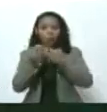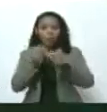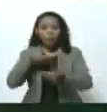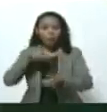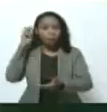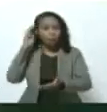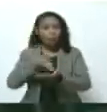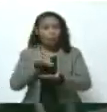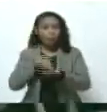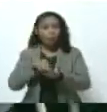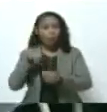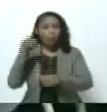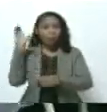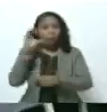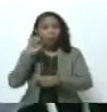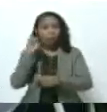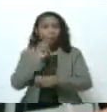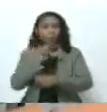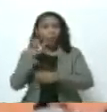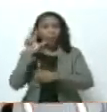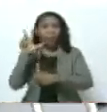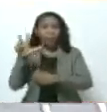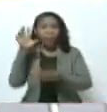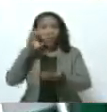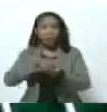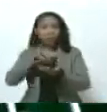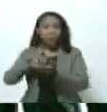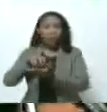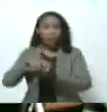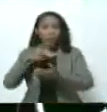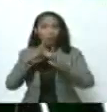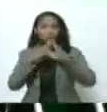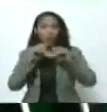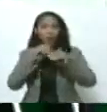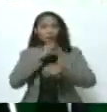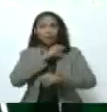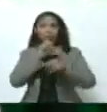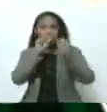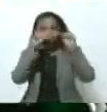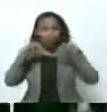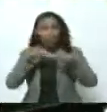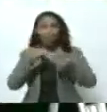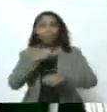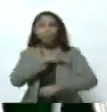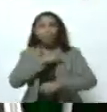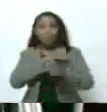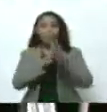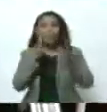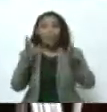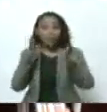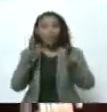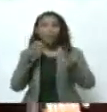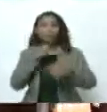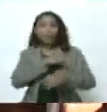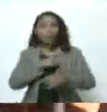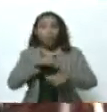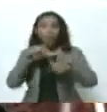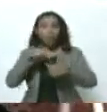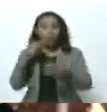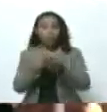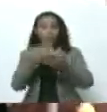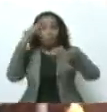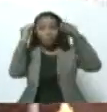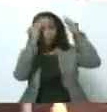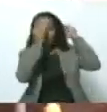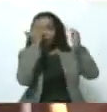ahorita, en Caracas y en los 23 estados. Tenemos todo el sistema de misiones y grandes misiones, aquí apenas hay una muestra. Misión José Gregorio